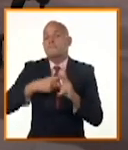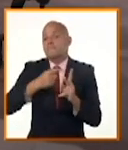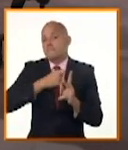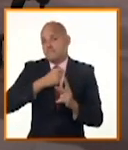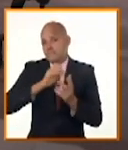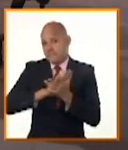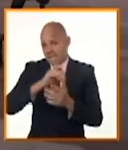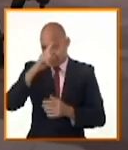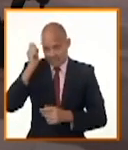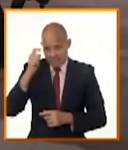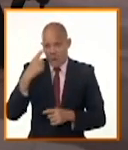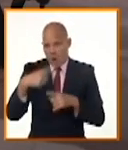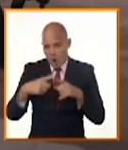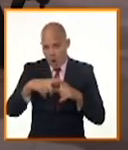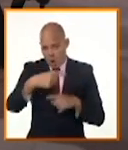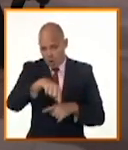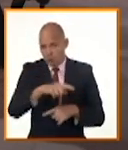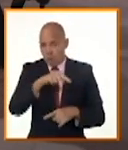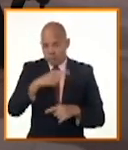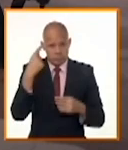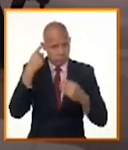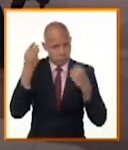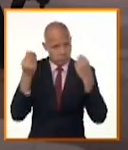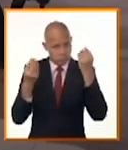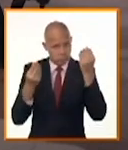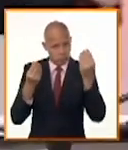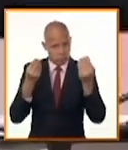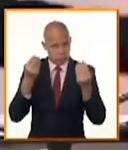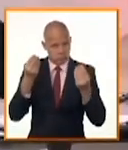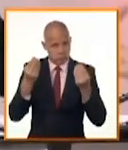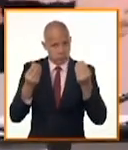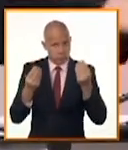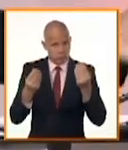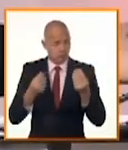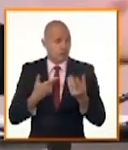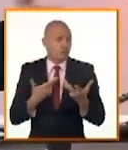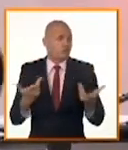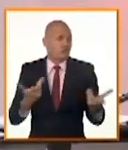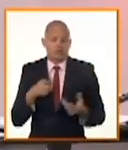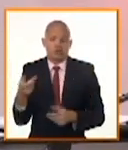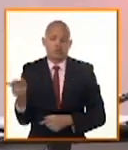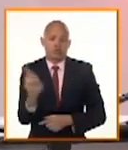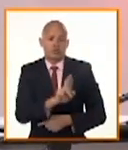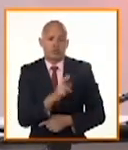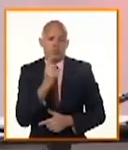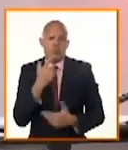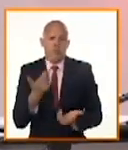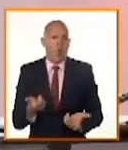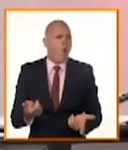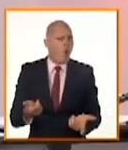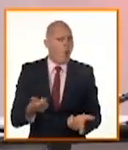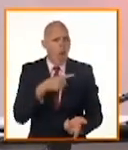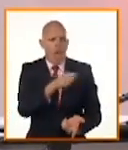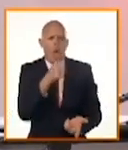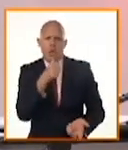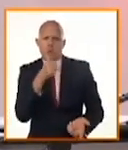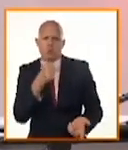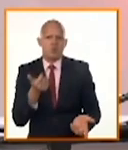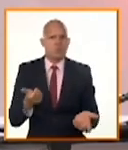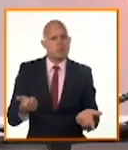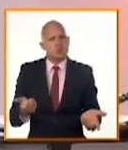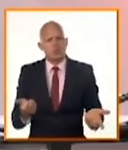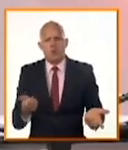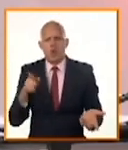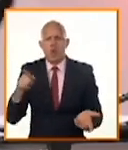actores económicos en el intercambio con ellos en la búsqueda de mejores caminos para que todos puedan también ser parte de este proceso de